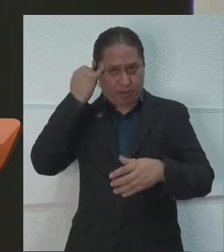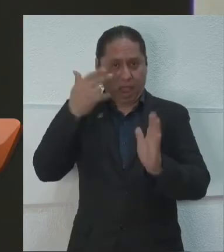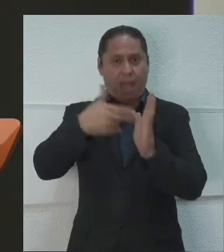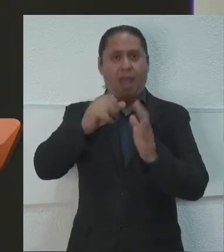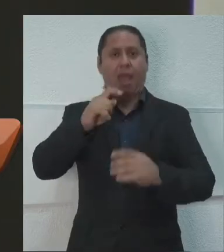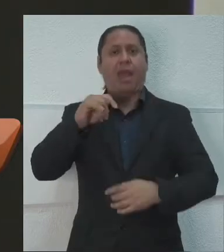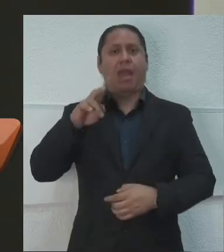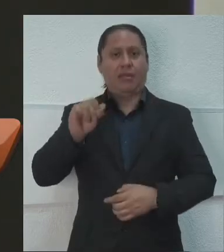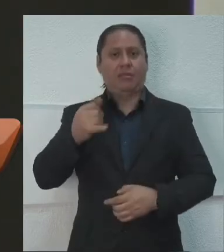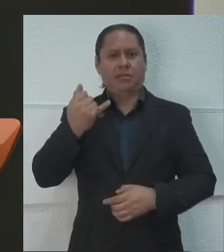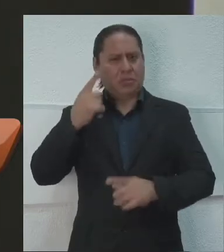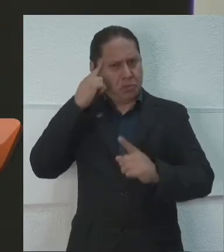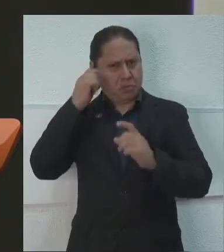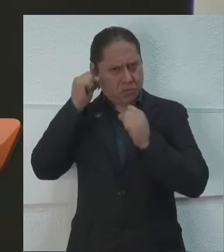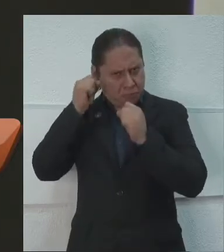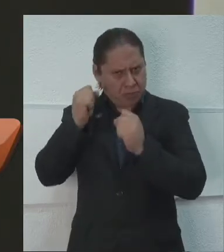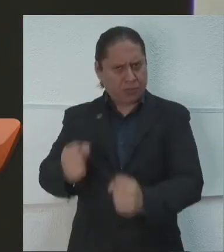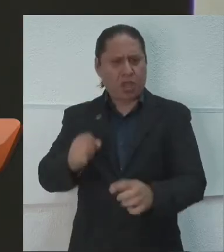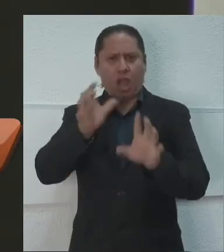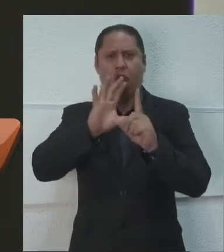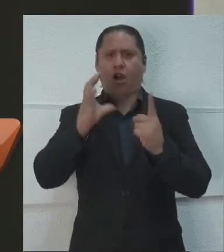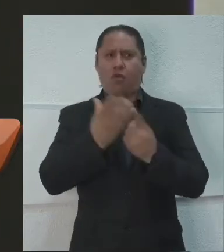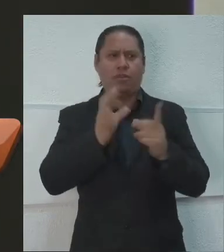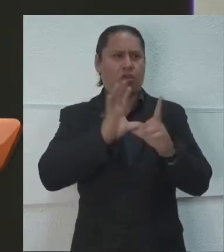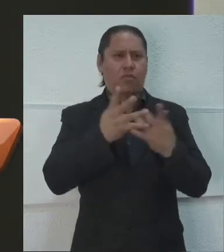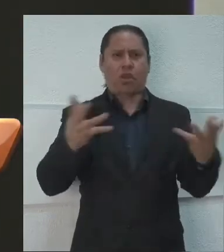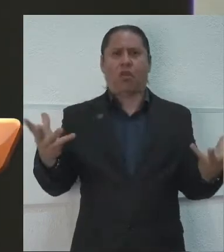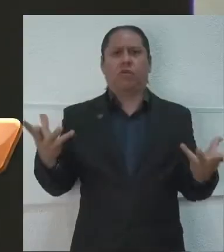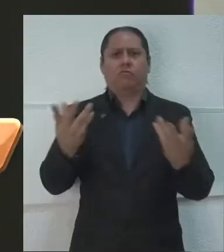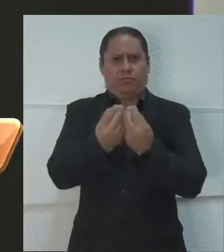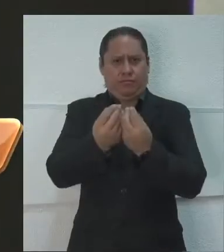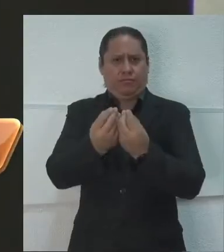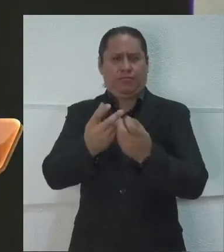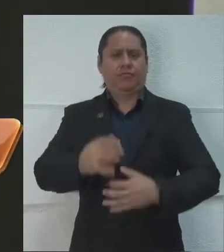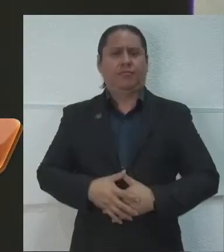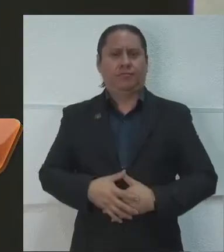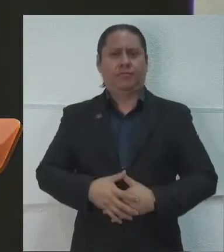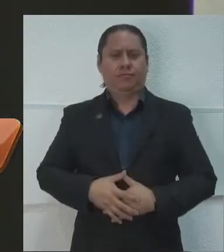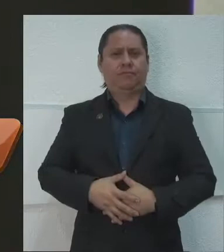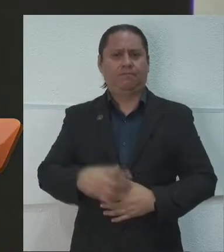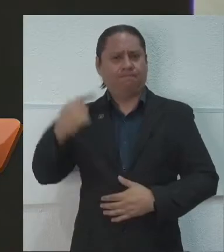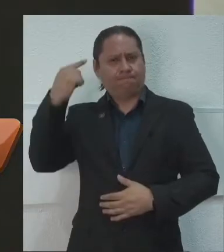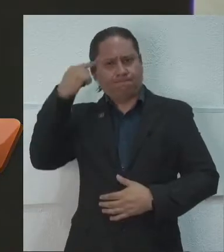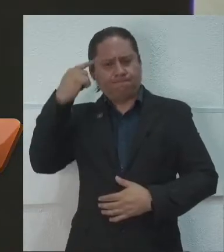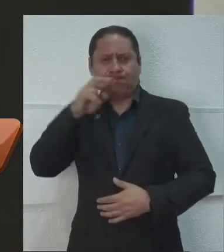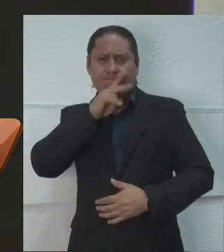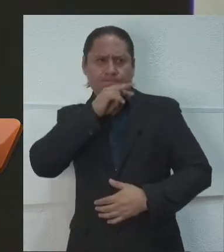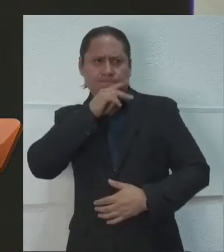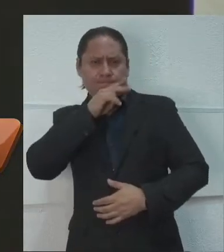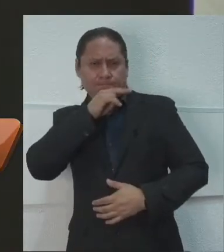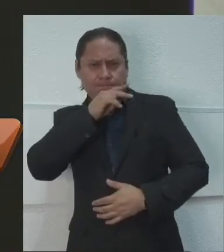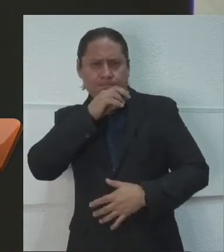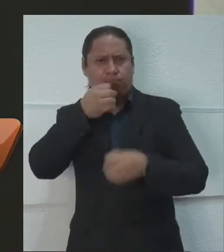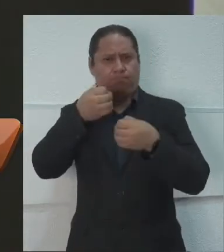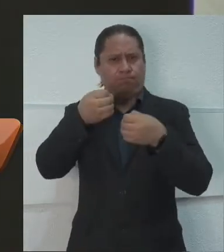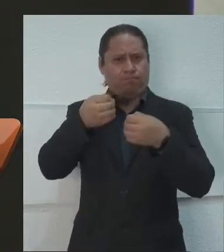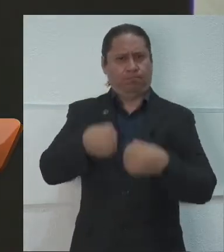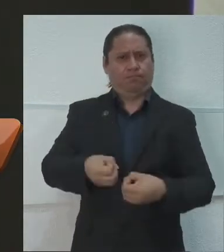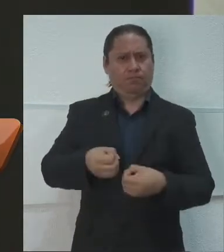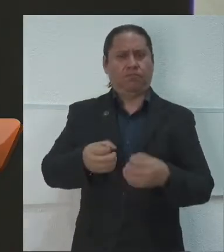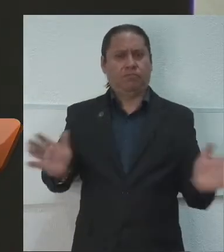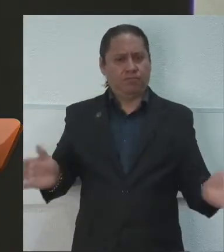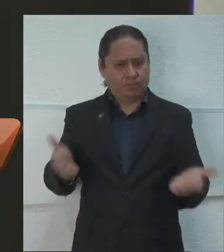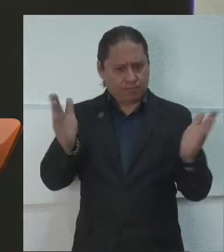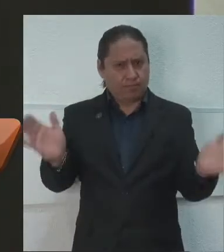Hacienda, y estoy seguro que todas las comisiones que integran estas legislaturas, estamos preocupados y ocupados en